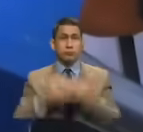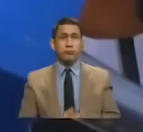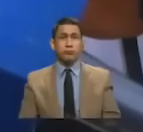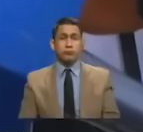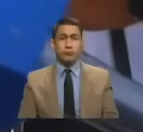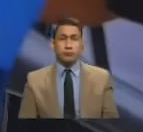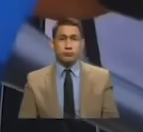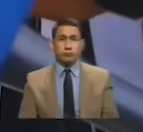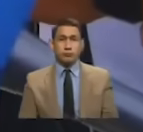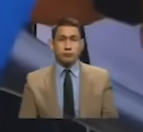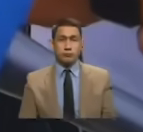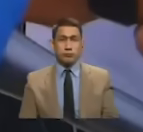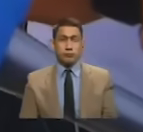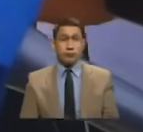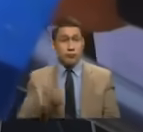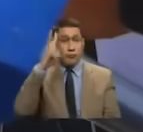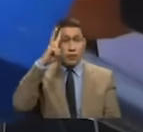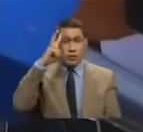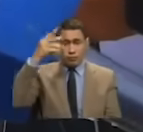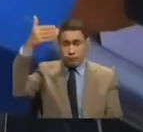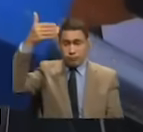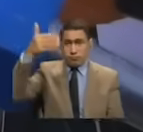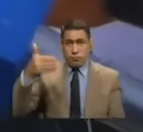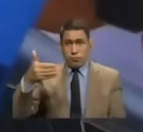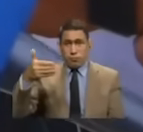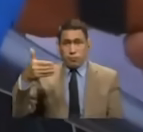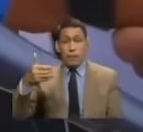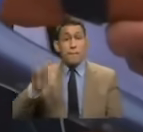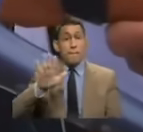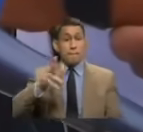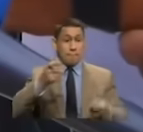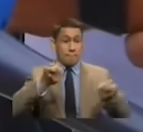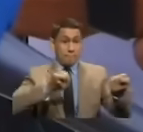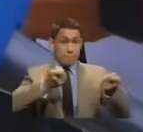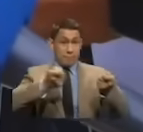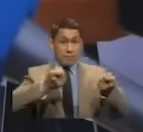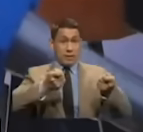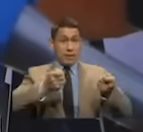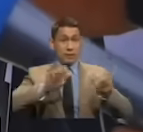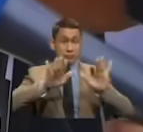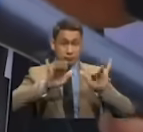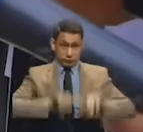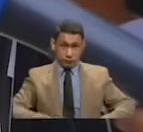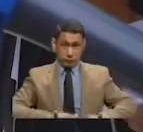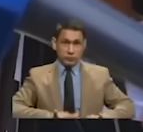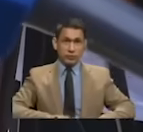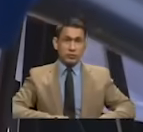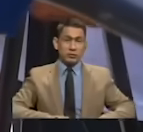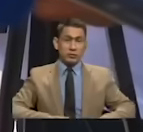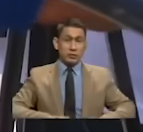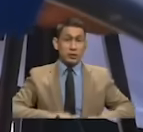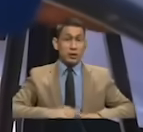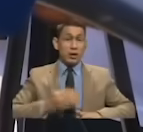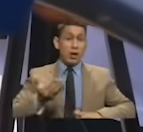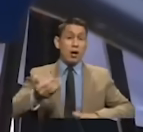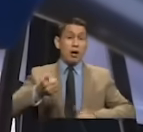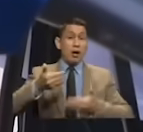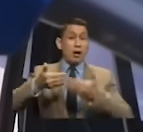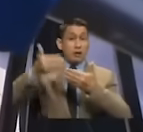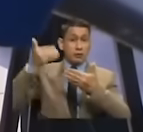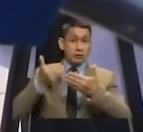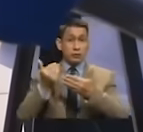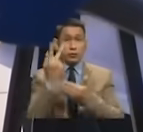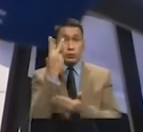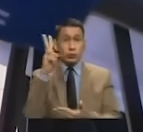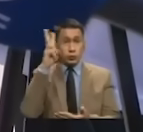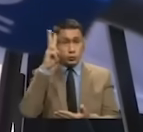que anda manejando. Al subir el puente del velero, ahí se paró, frenó de golpe, quise forcejear y atrás venían dos tipos más, donde cual se